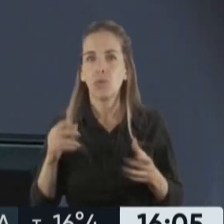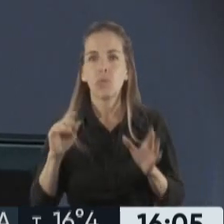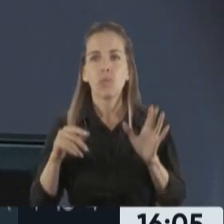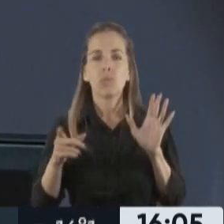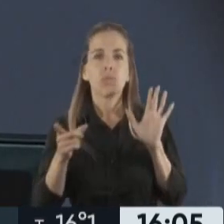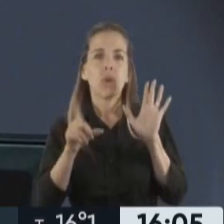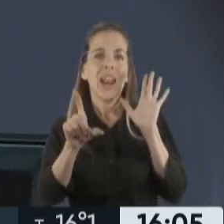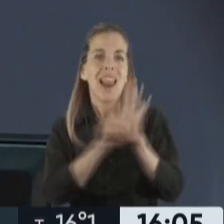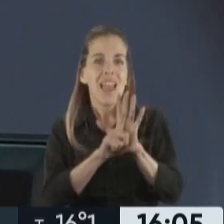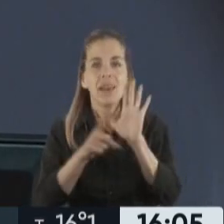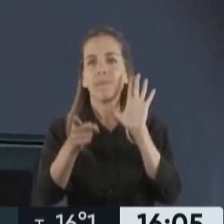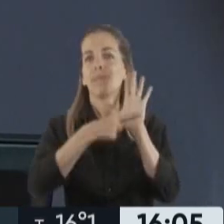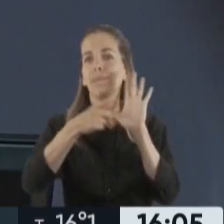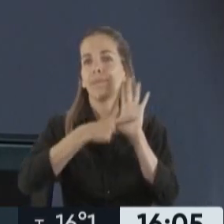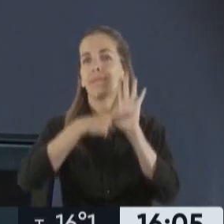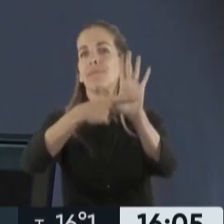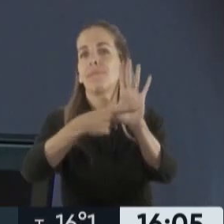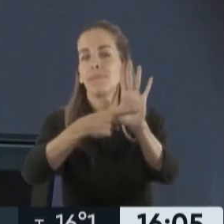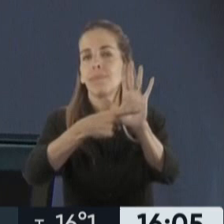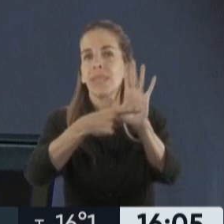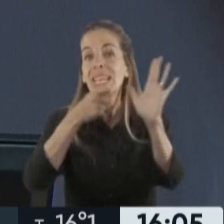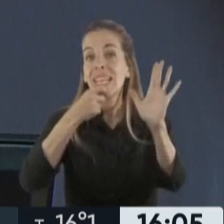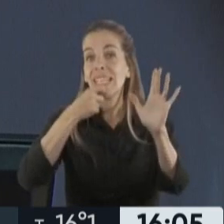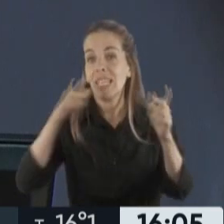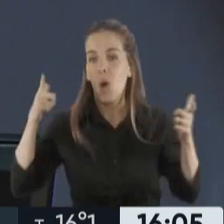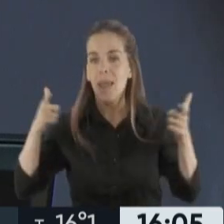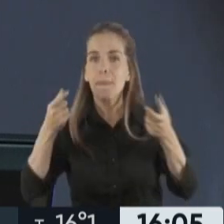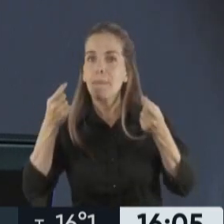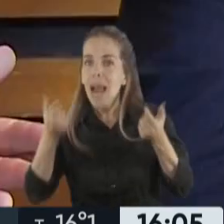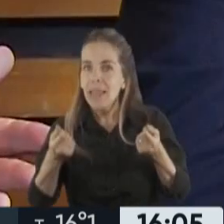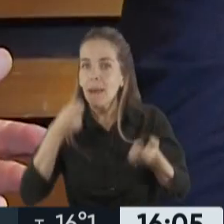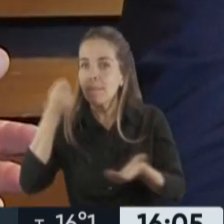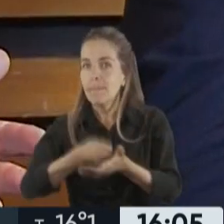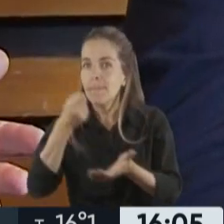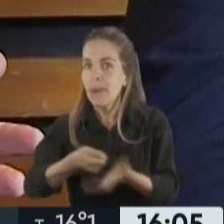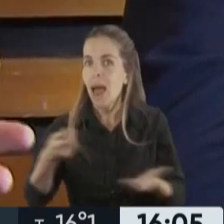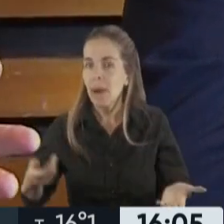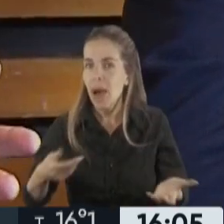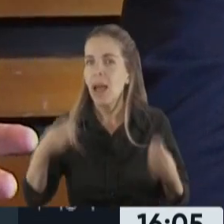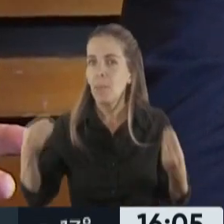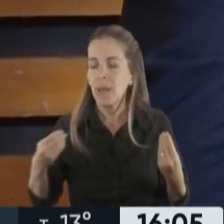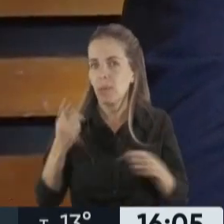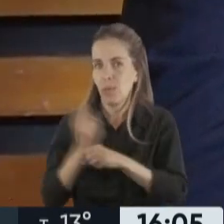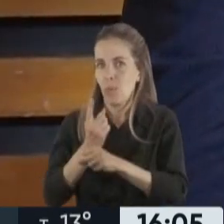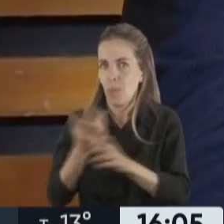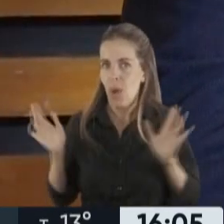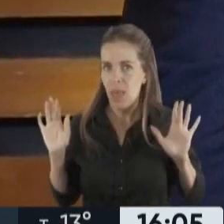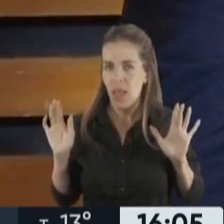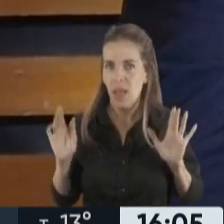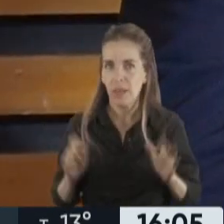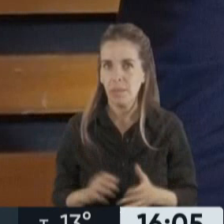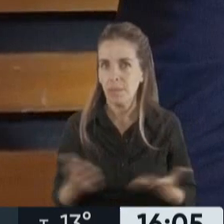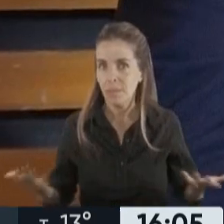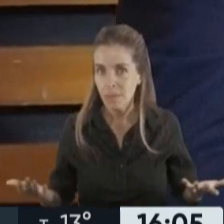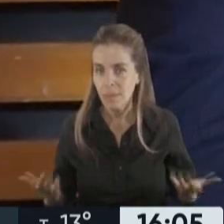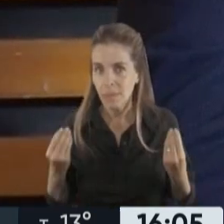reglamentando la ley si no tenemos recursos para que esta ley funcione. Eso no es posible.